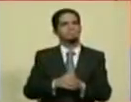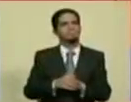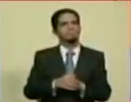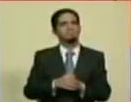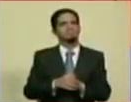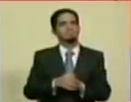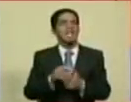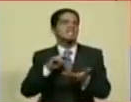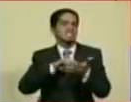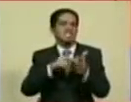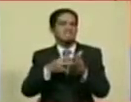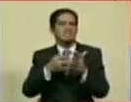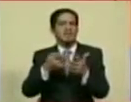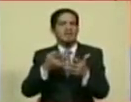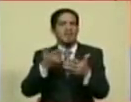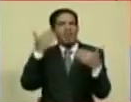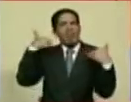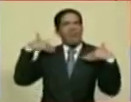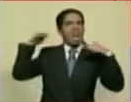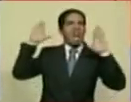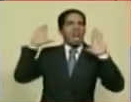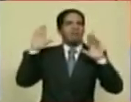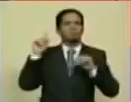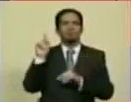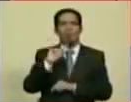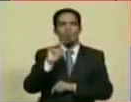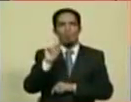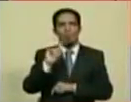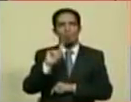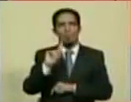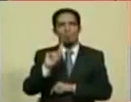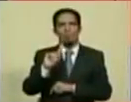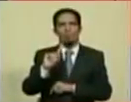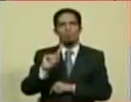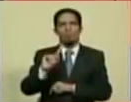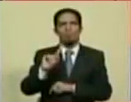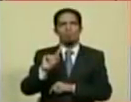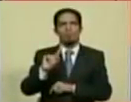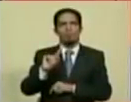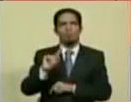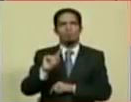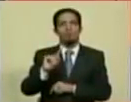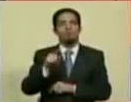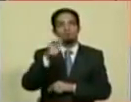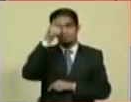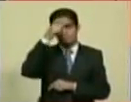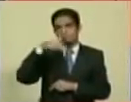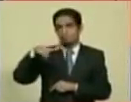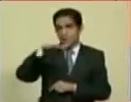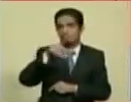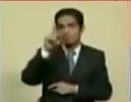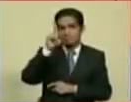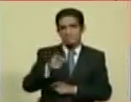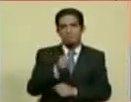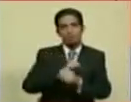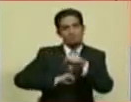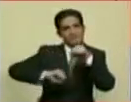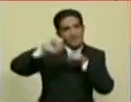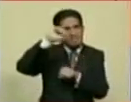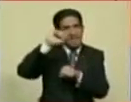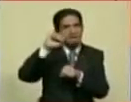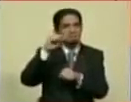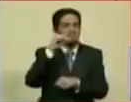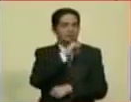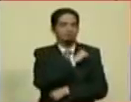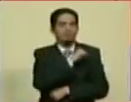rendir y no vamos a entregar la causa de nuestro pueblo, nuestra sagrada